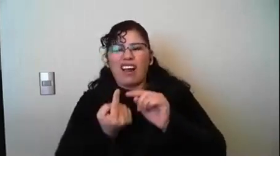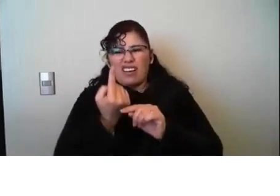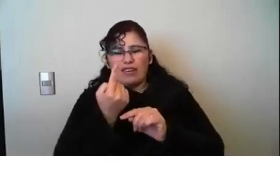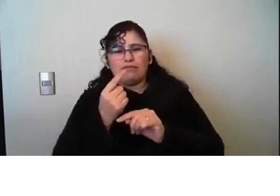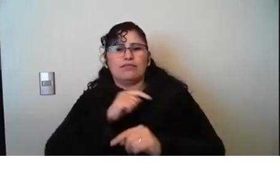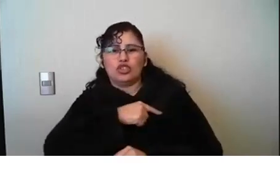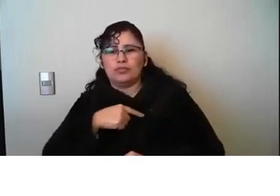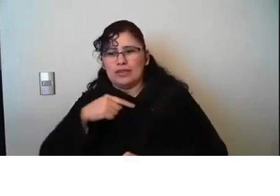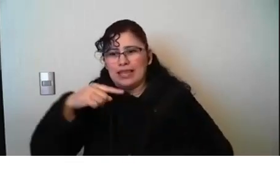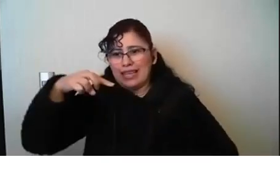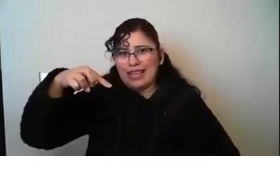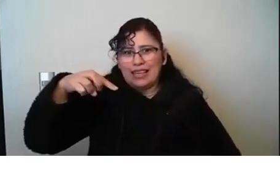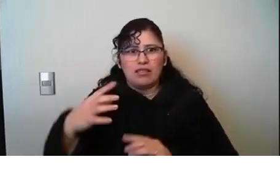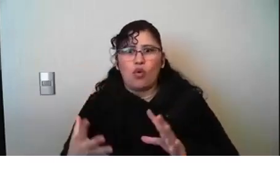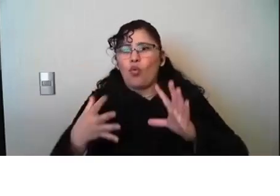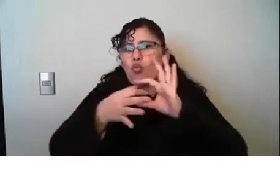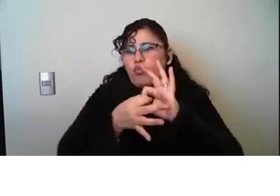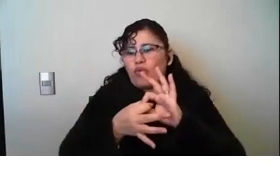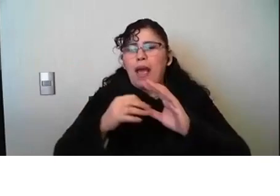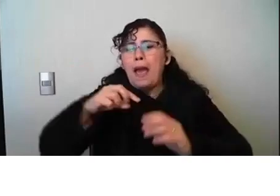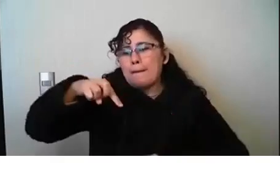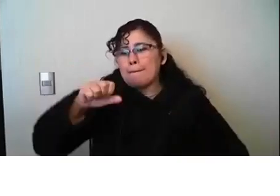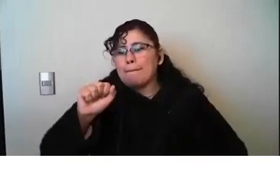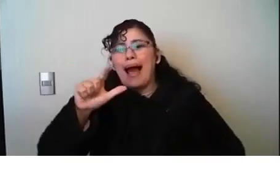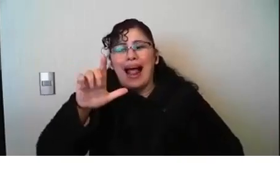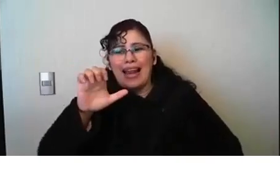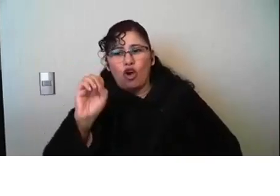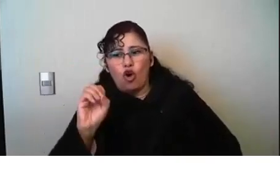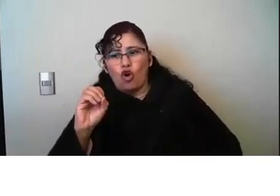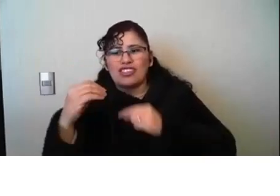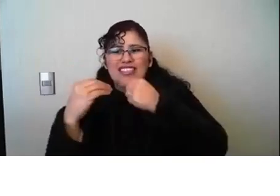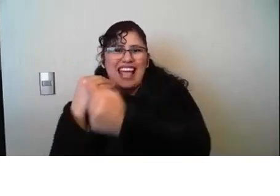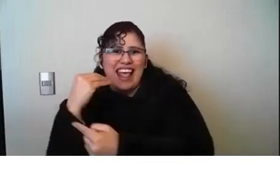y que desde un punto de vista funcional, de conexión, se denomina